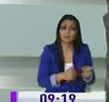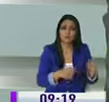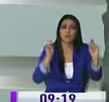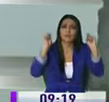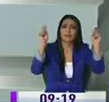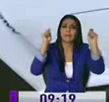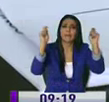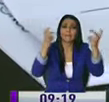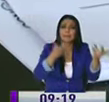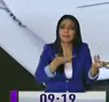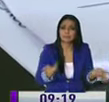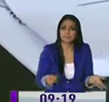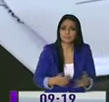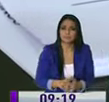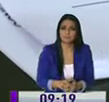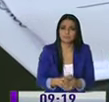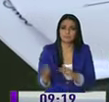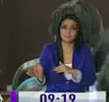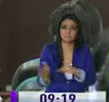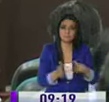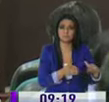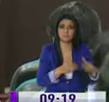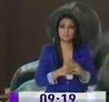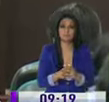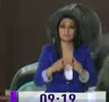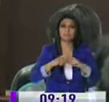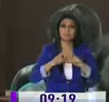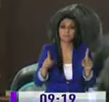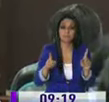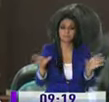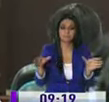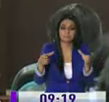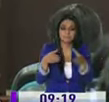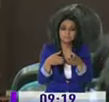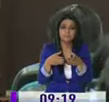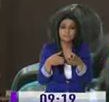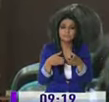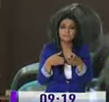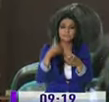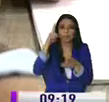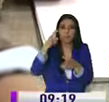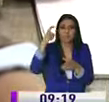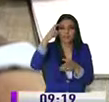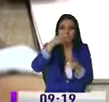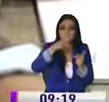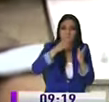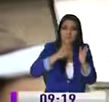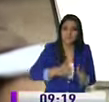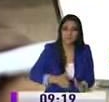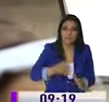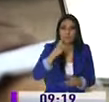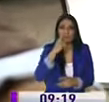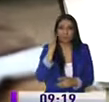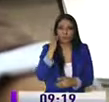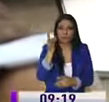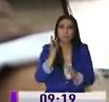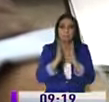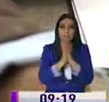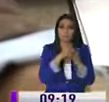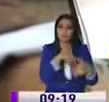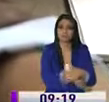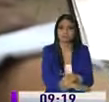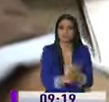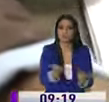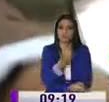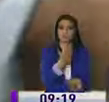anticipada mientras que el consorcio de gobiernos provinciales del ecuador concope que agrupa perfectos y perfectas pidió el archivo de la